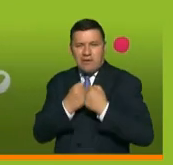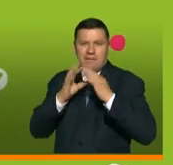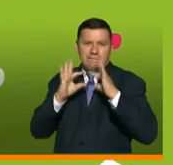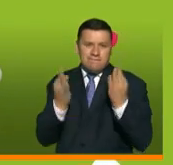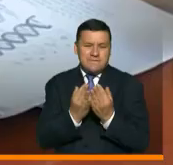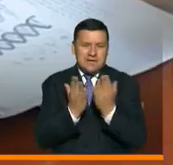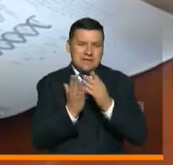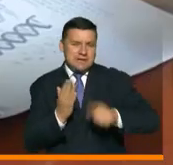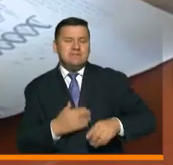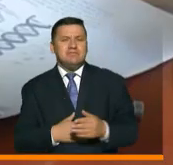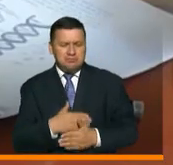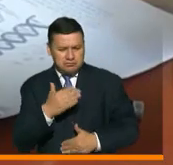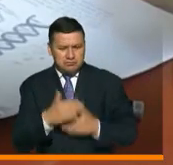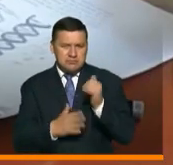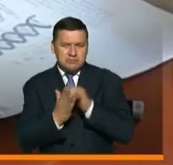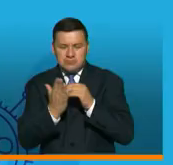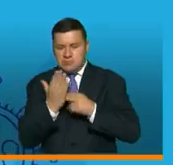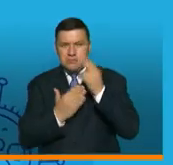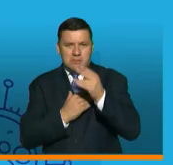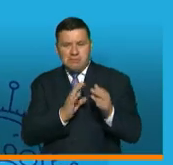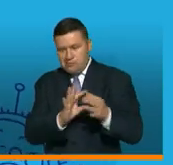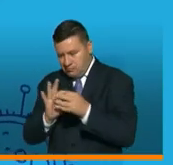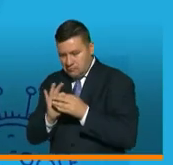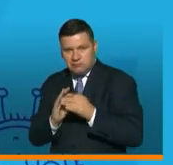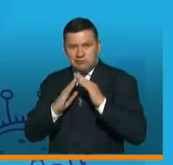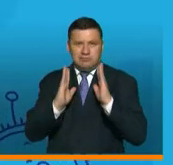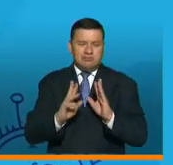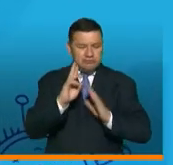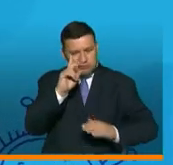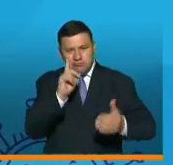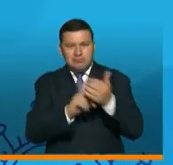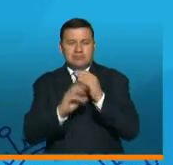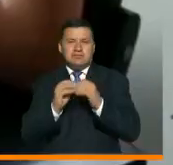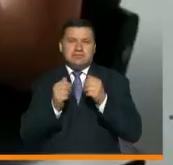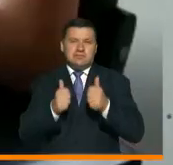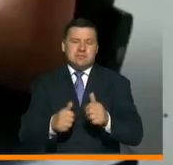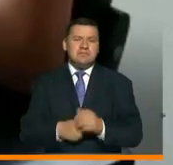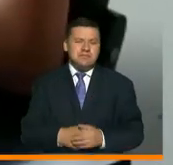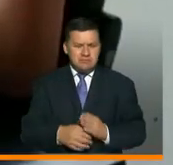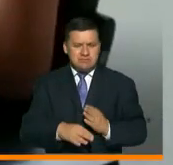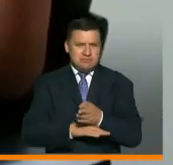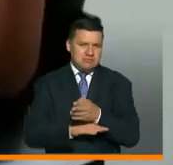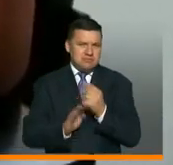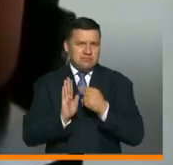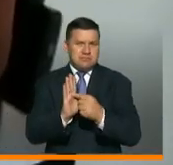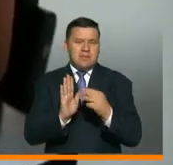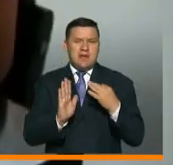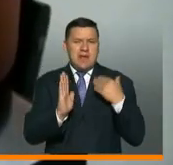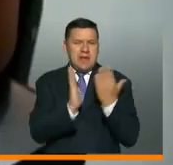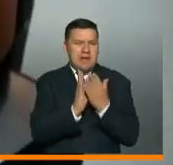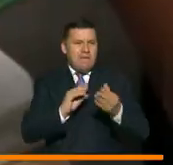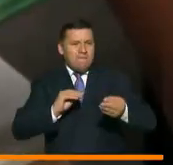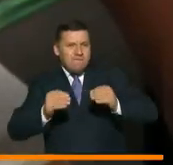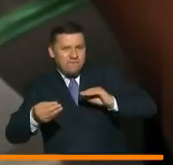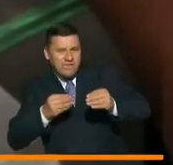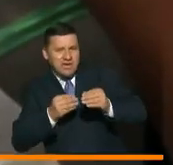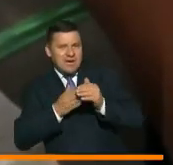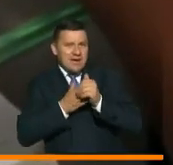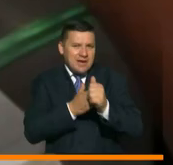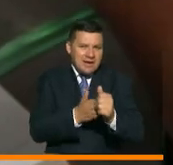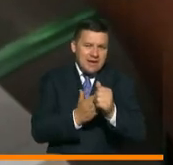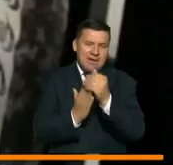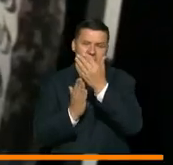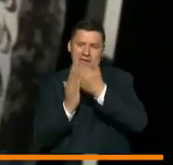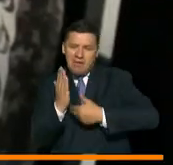Familia Escuela. Comenzamos con el proyecto Juntos en Casa lo lograremos muy bien, que a través de modelos educativos flexibles, guías,